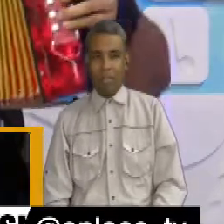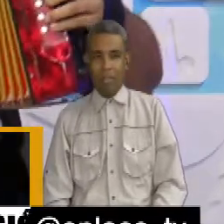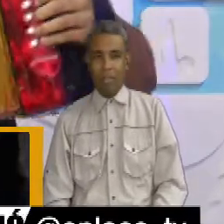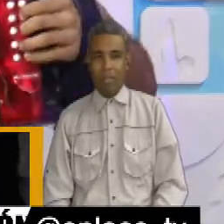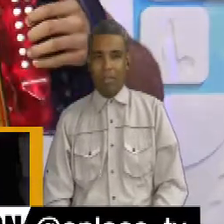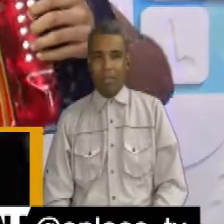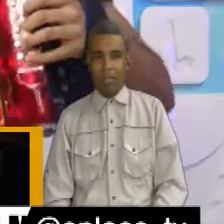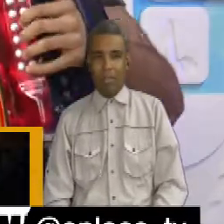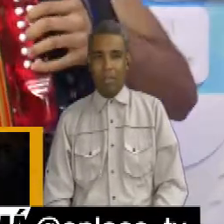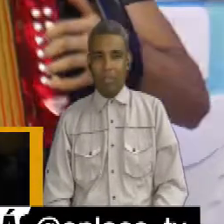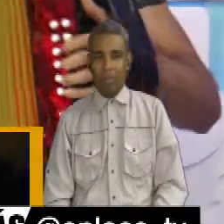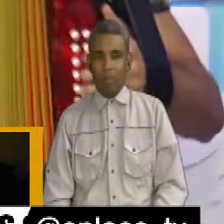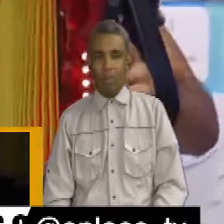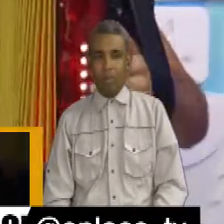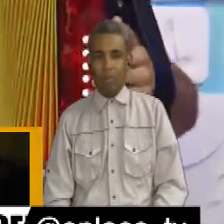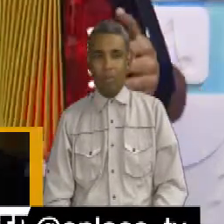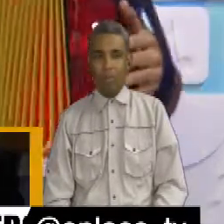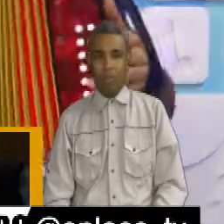¡Sale!